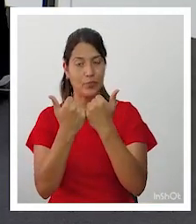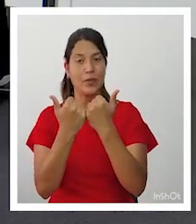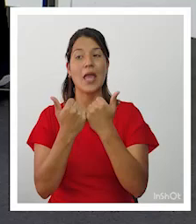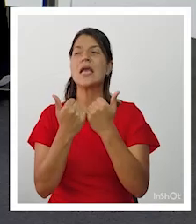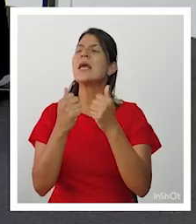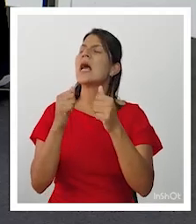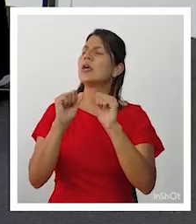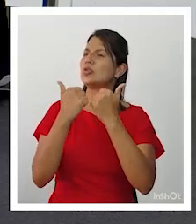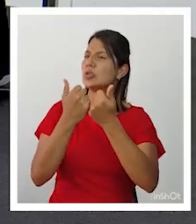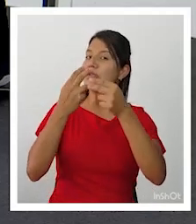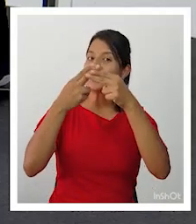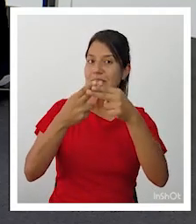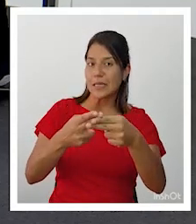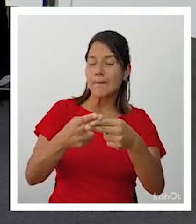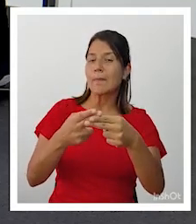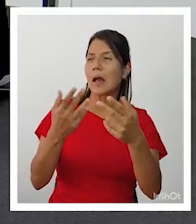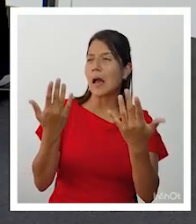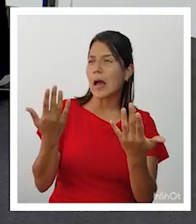llama